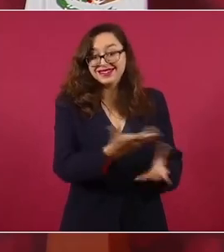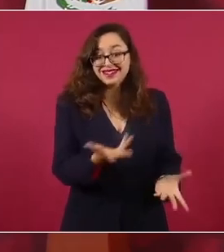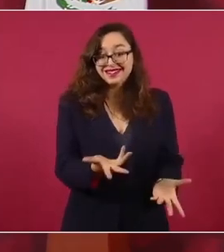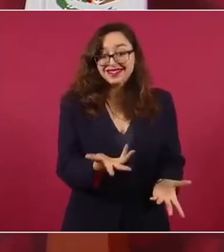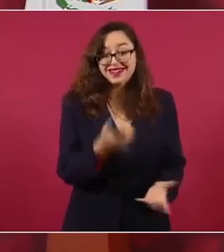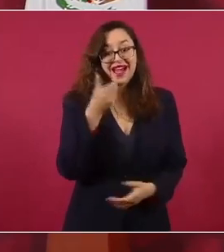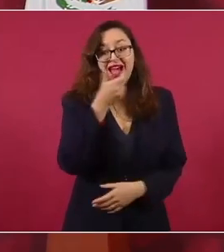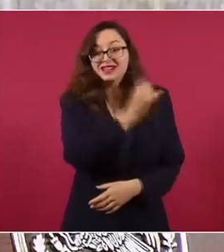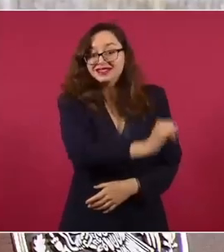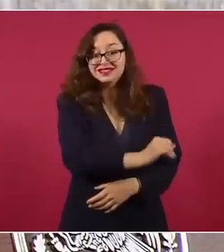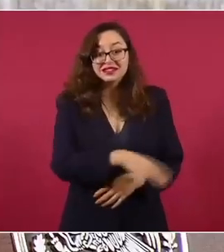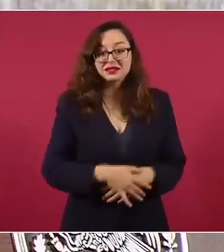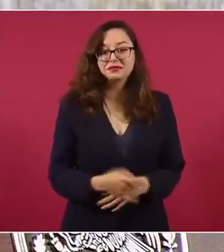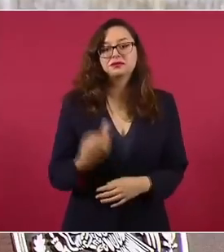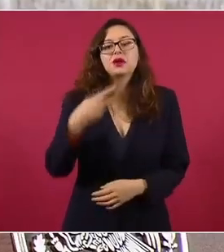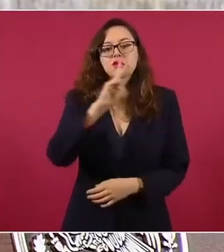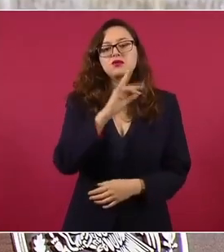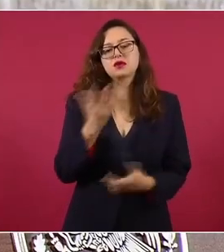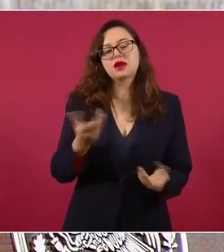Simulan.